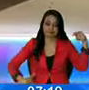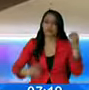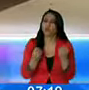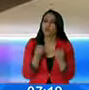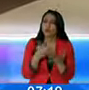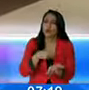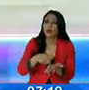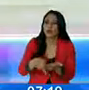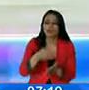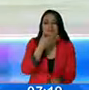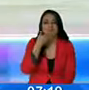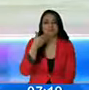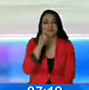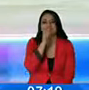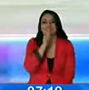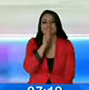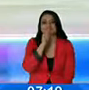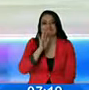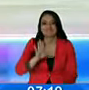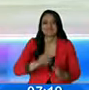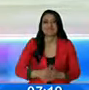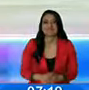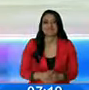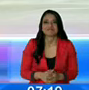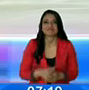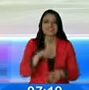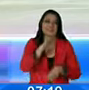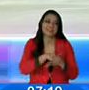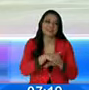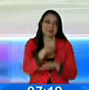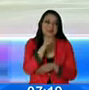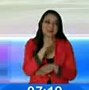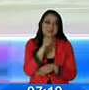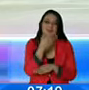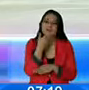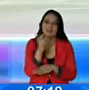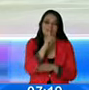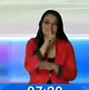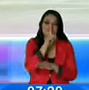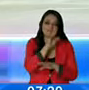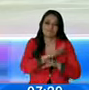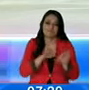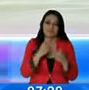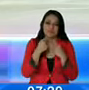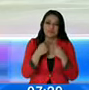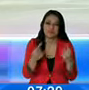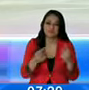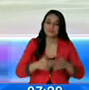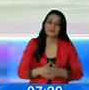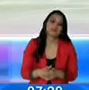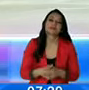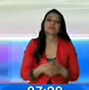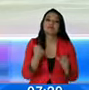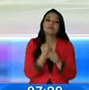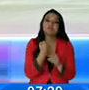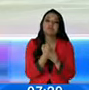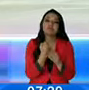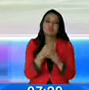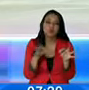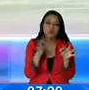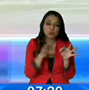guardar reserva. Por políticas. Siempre se guarda esa reserva. Sí. Nosotros el trabajo lo